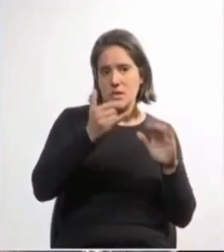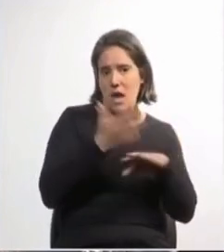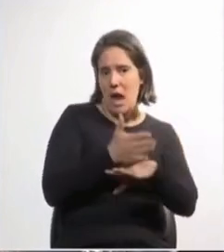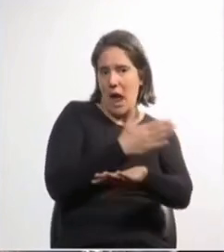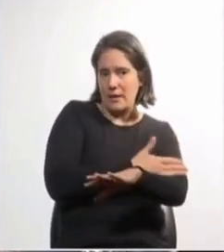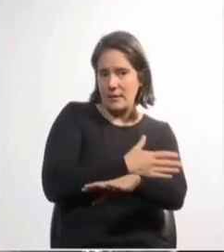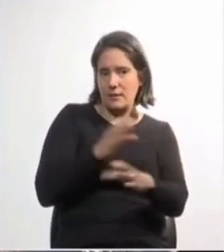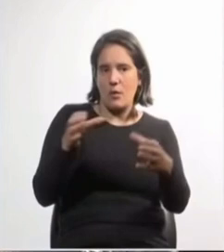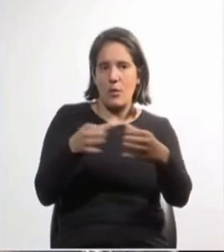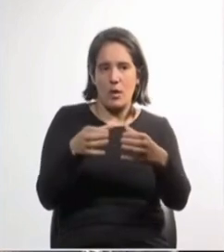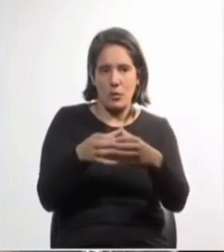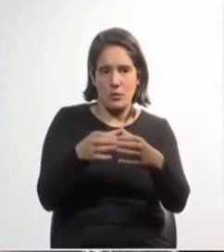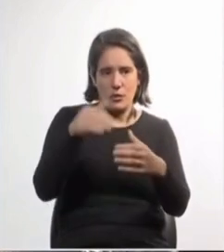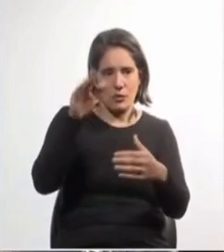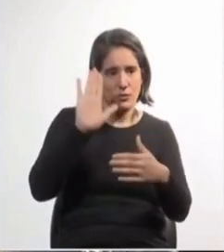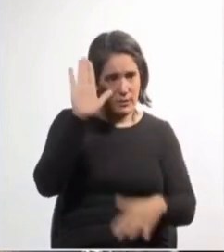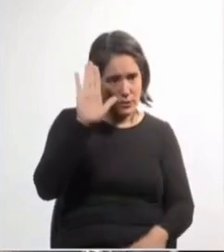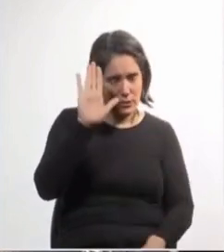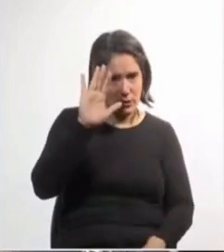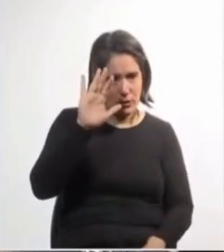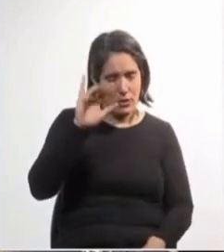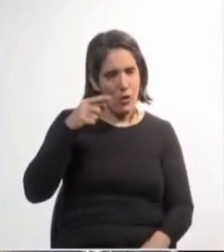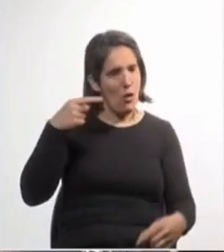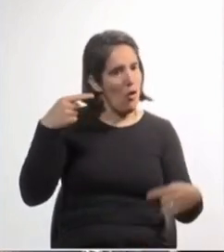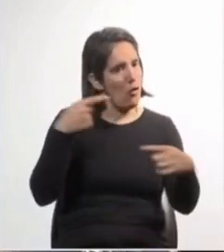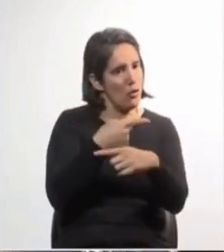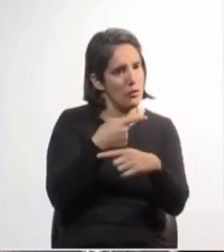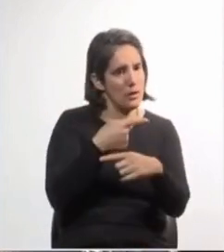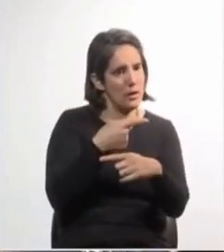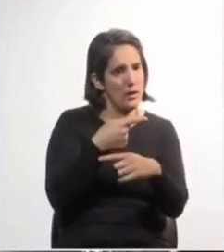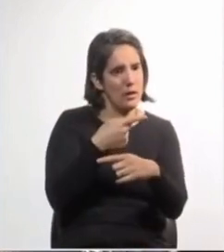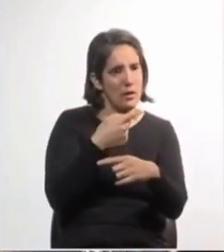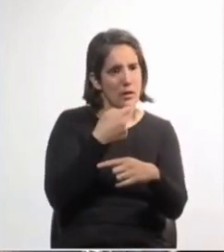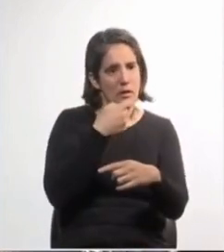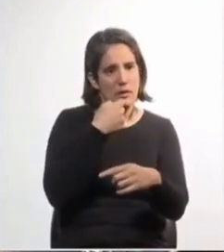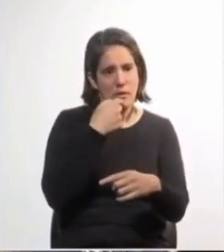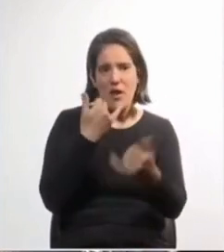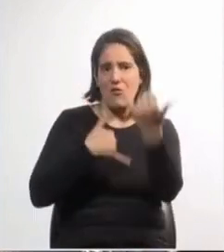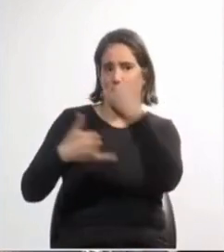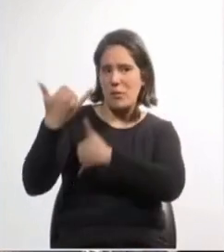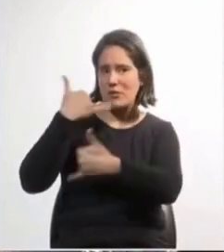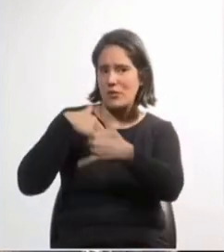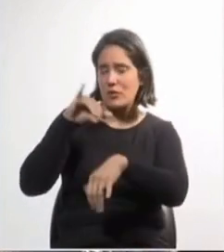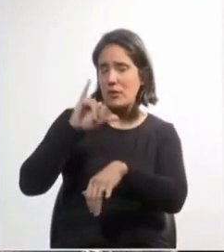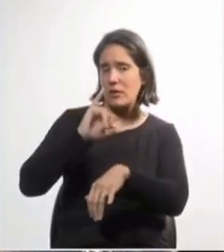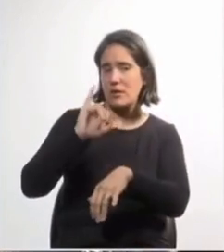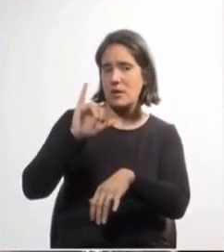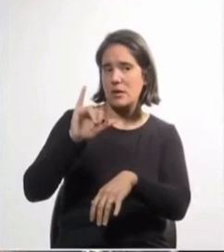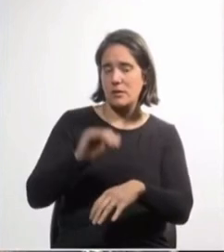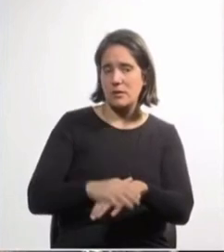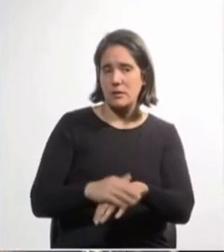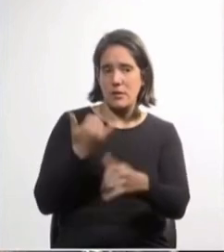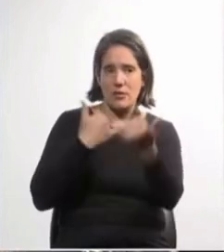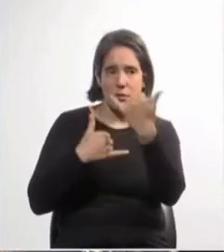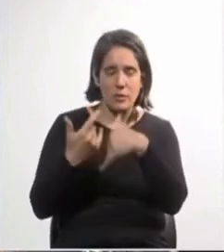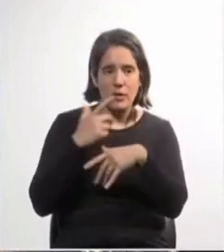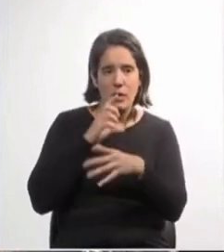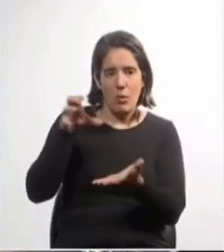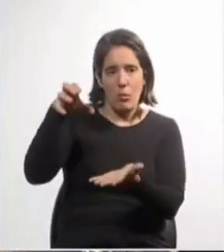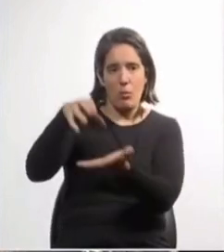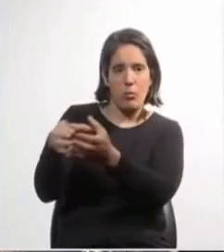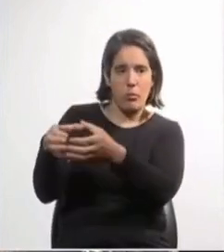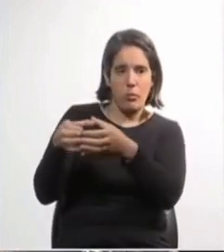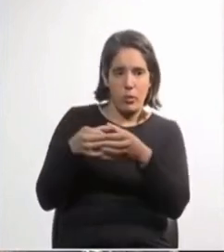en la comisión, violentando lo que incluso fueron los informes de la División de